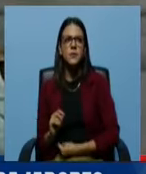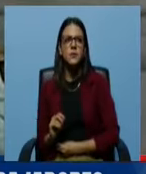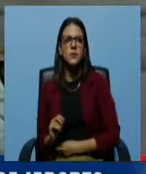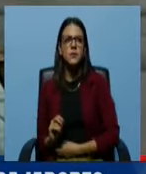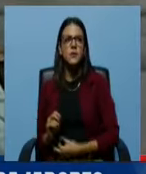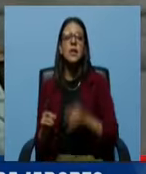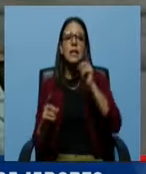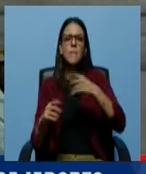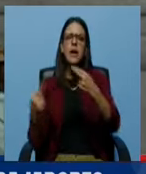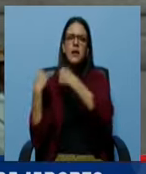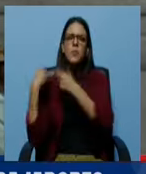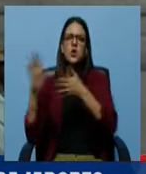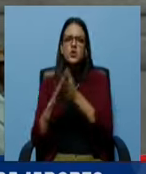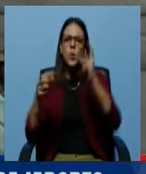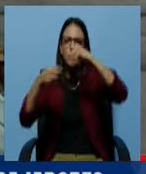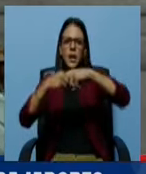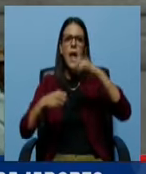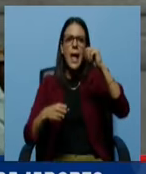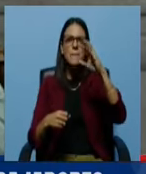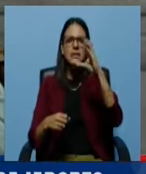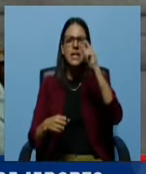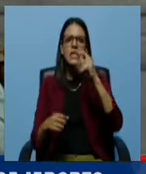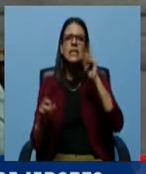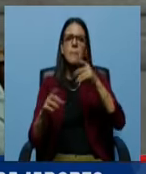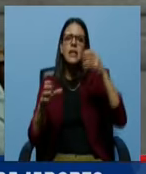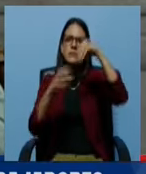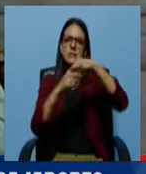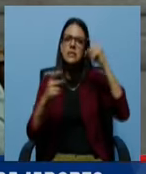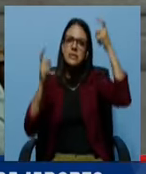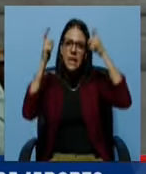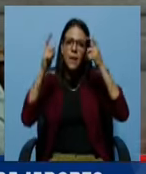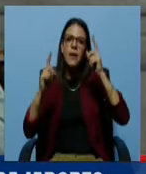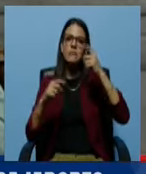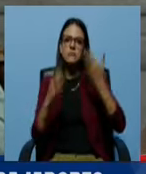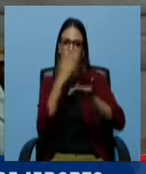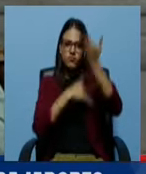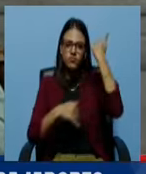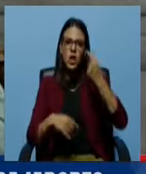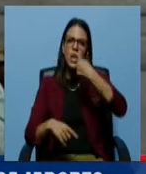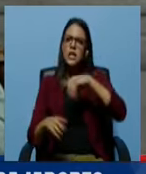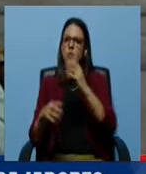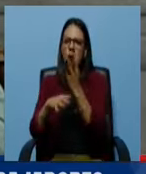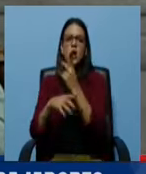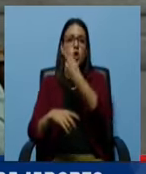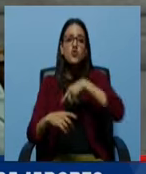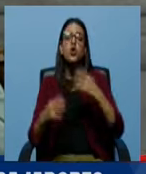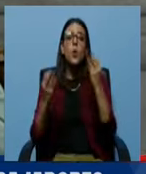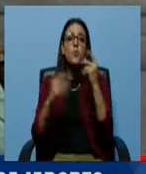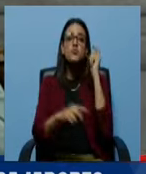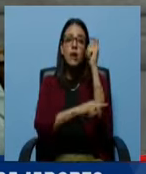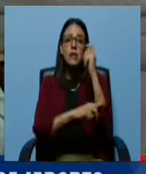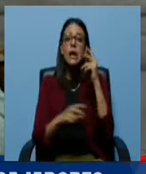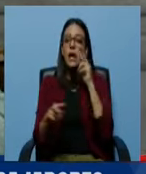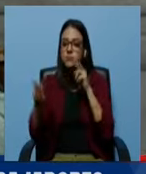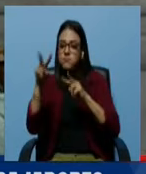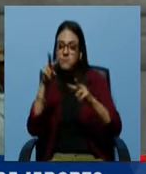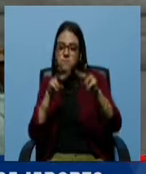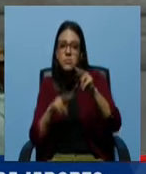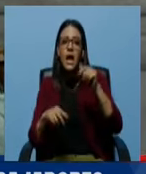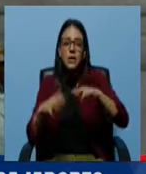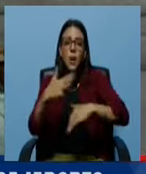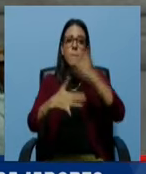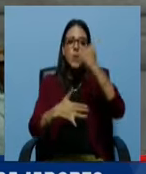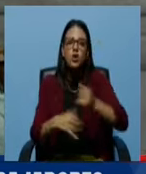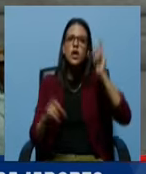responsabilidades y vínculos con el MST desde tiempos del comandante Chávez. Son muchas tareas. Este proyecto